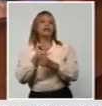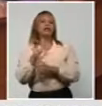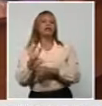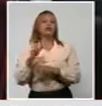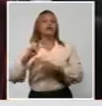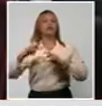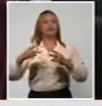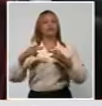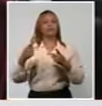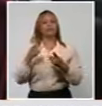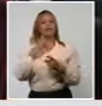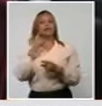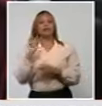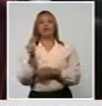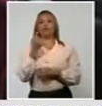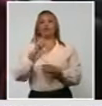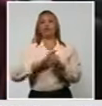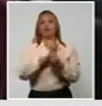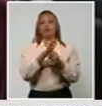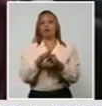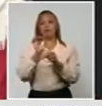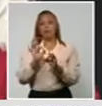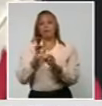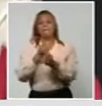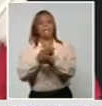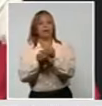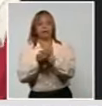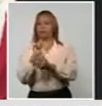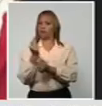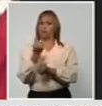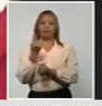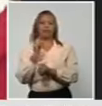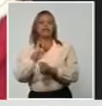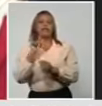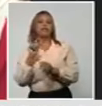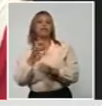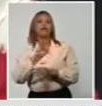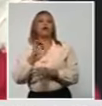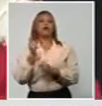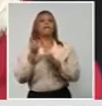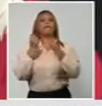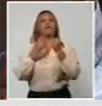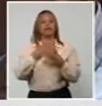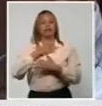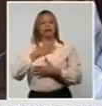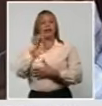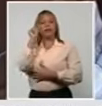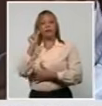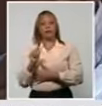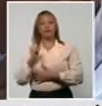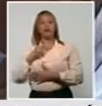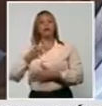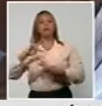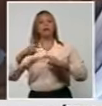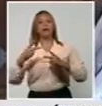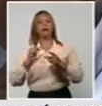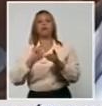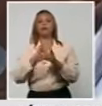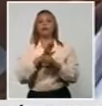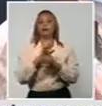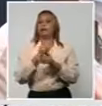quiere decir que el coronavirus es realmente peligroso, sino que apelamos al poder individual para poder retomar nuestras vidas en el menor